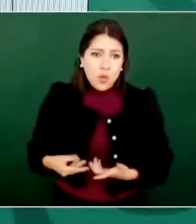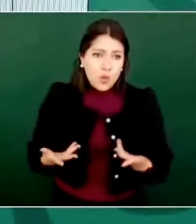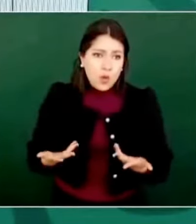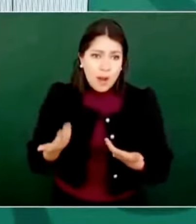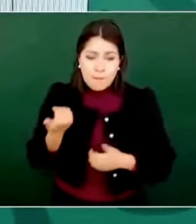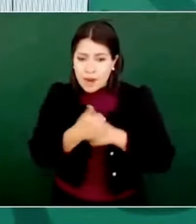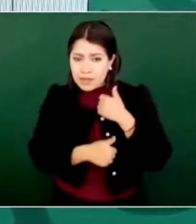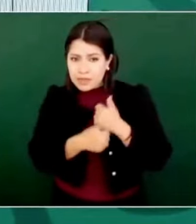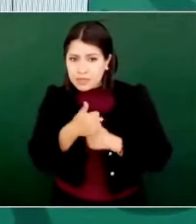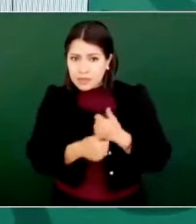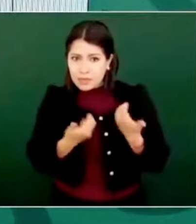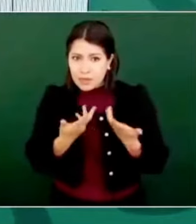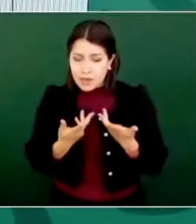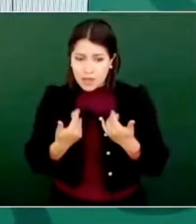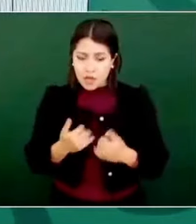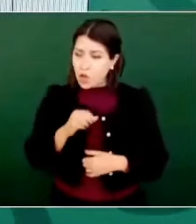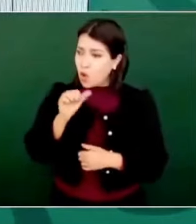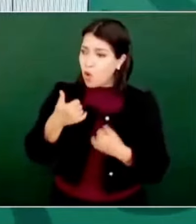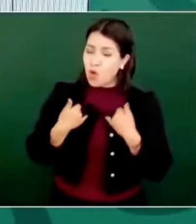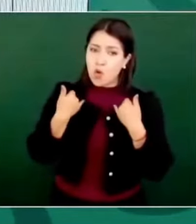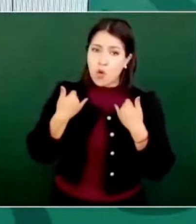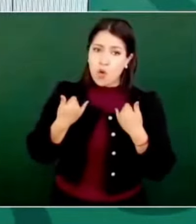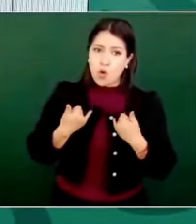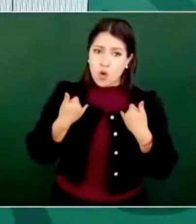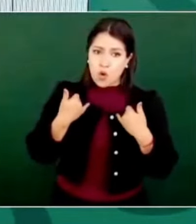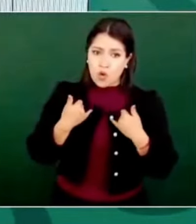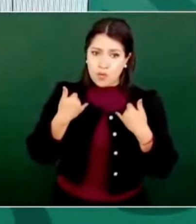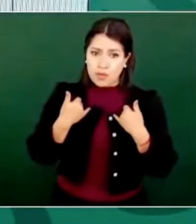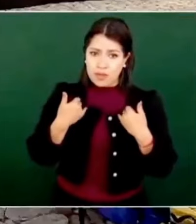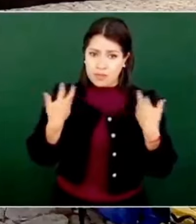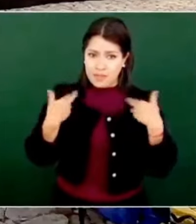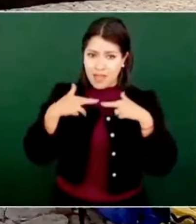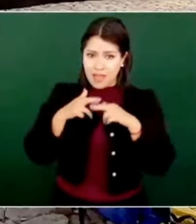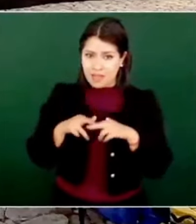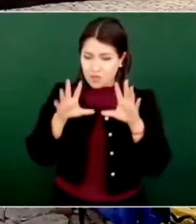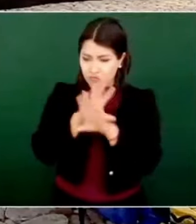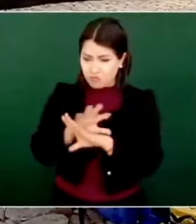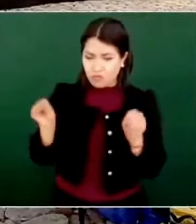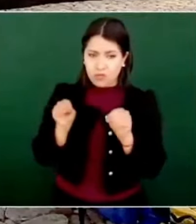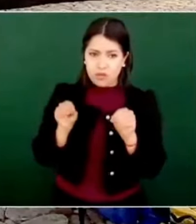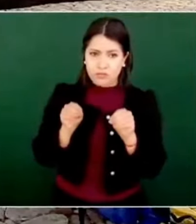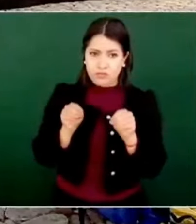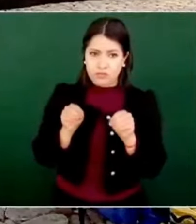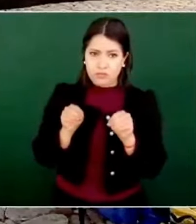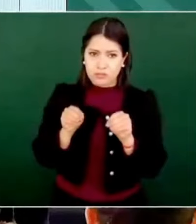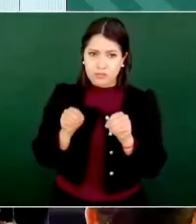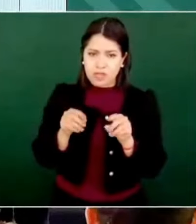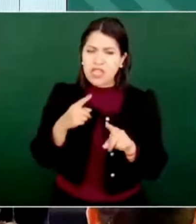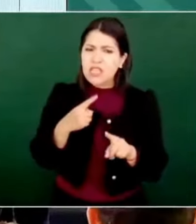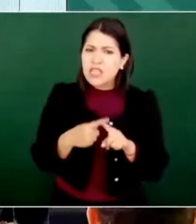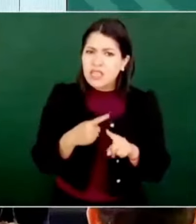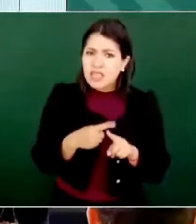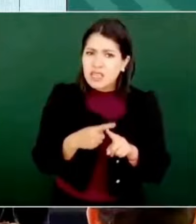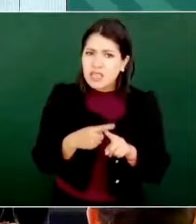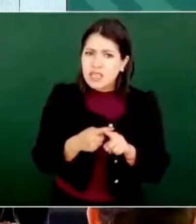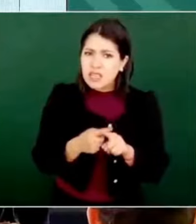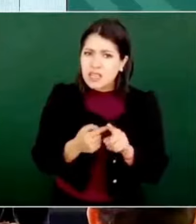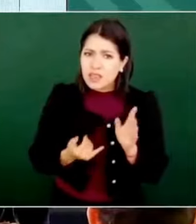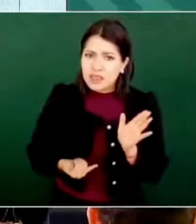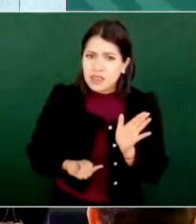desaparición de los jóvenes tuvo que hacer una decisión del presidente de la